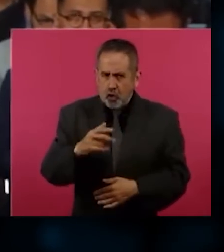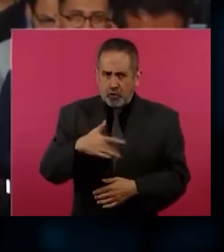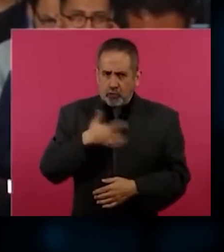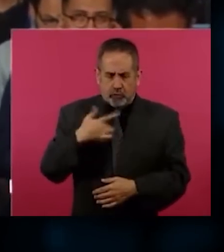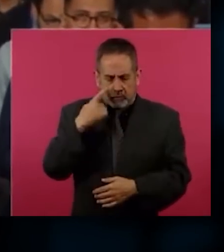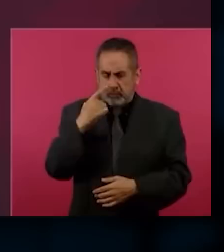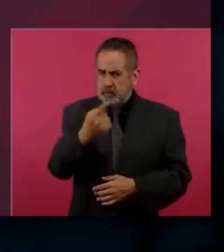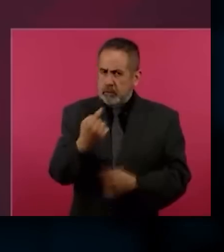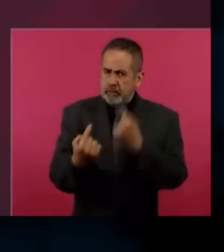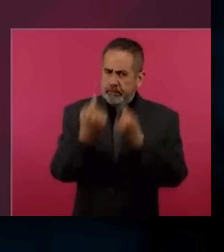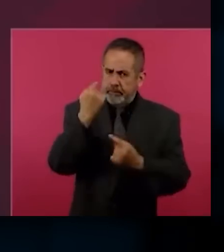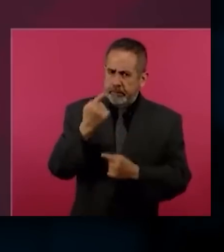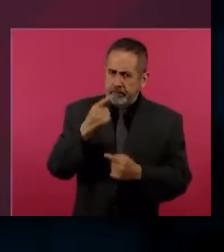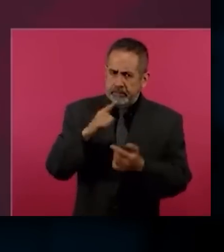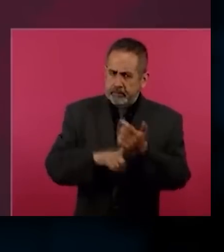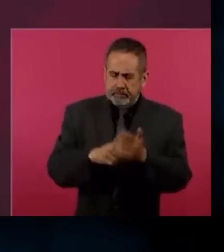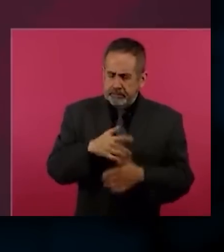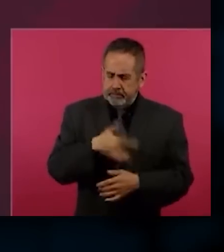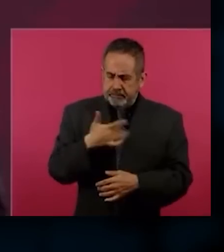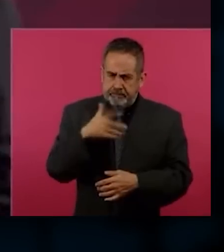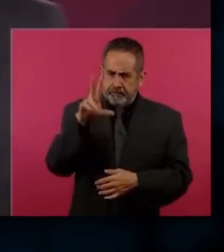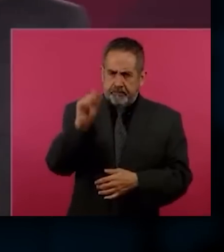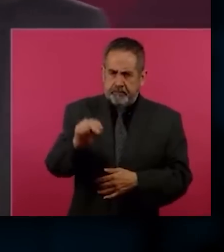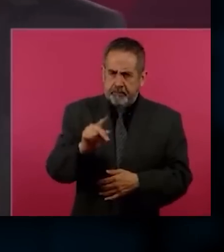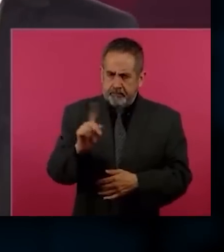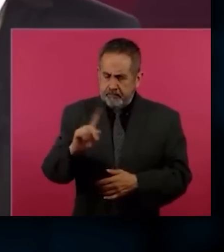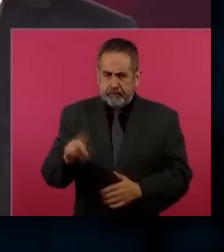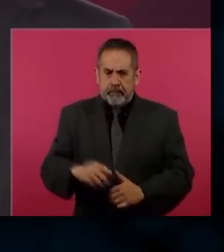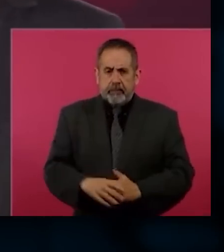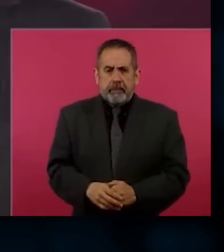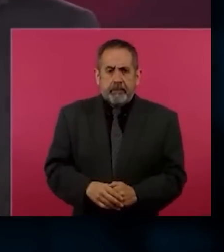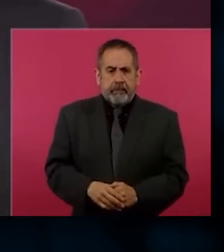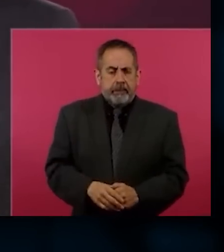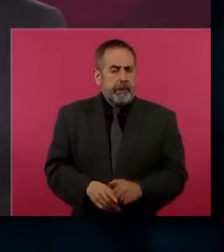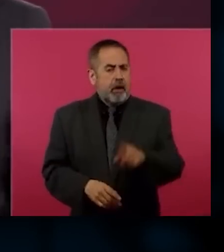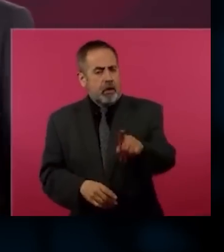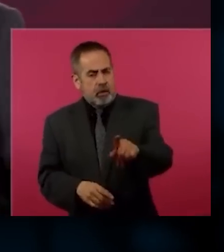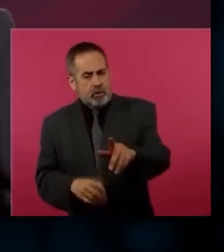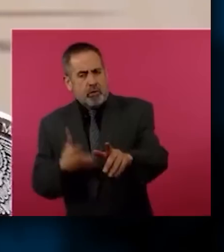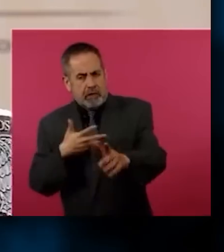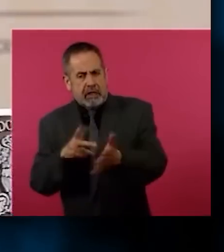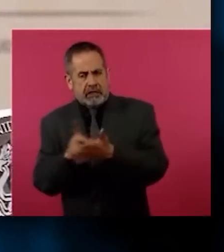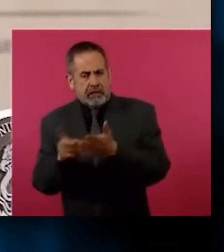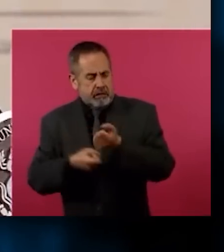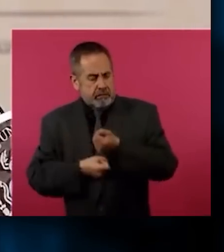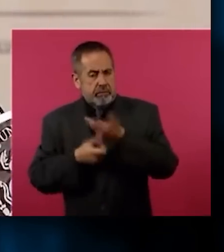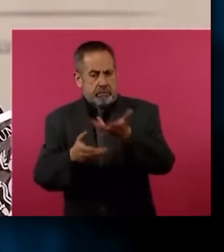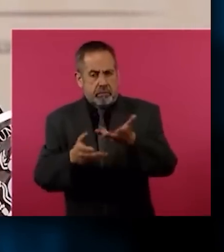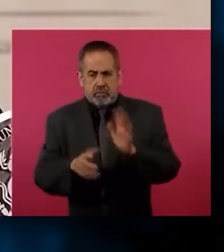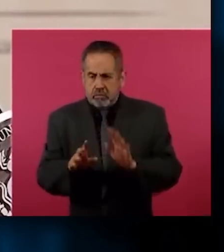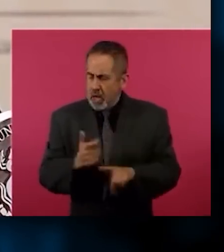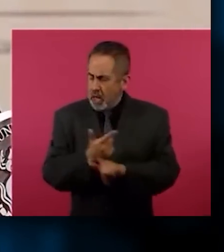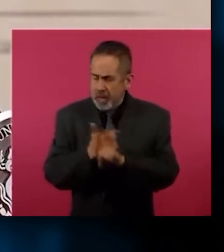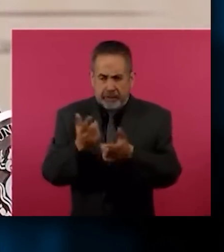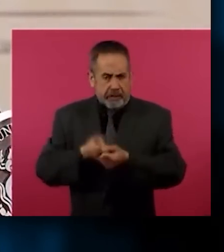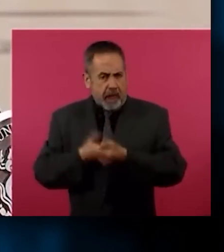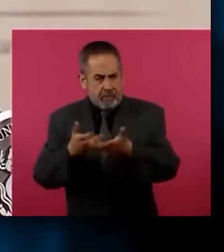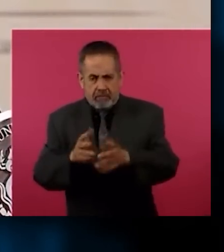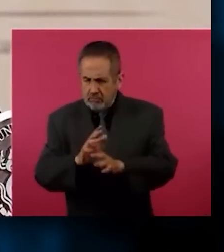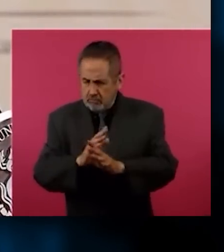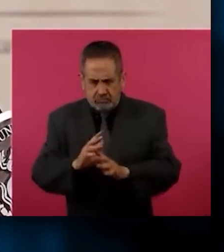no me parece correcto que me esté diciendo eso. Tú tienes todo el ¿no? derecho de manifestarte y la libertad,